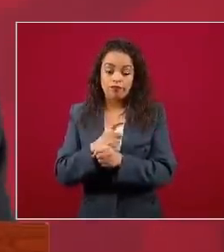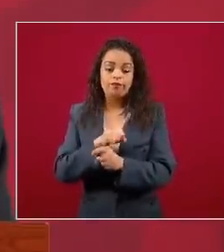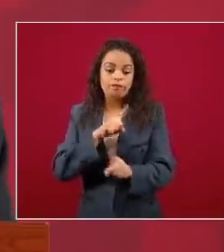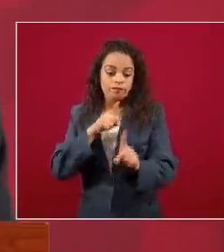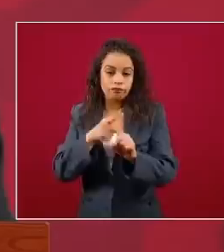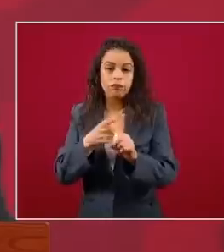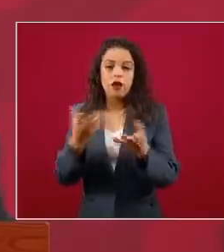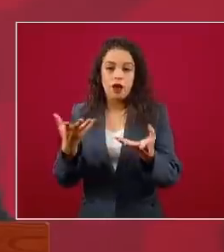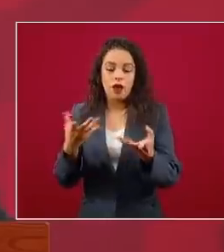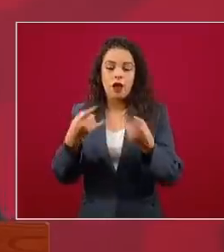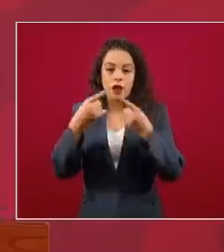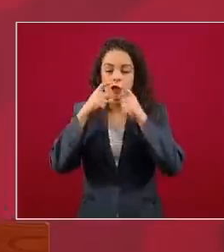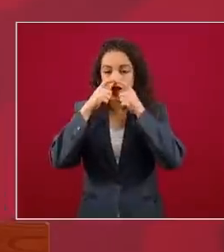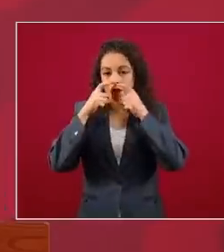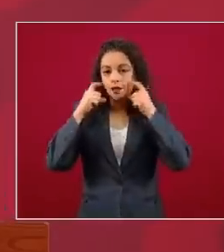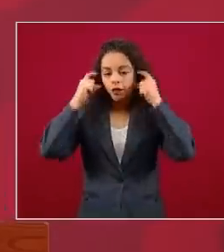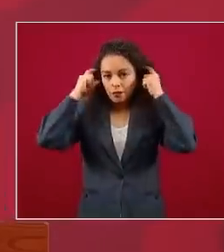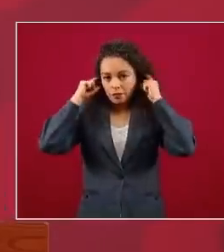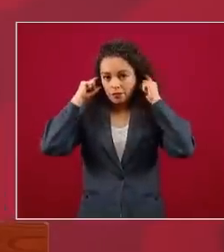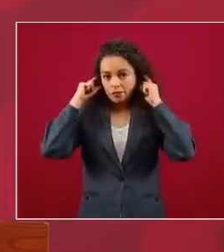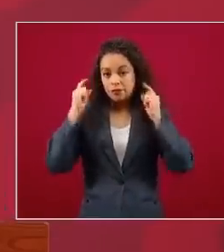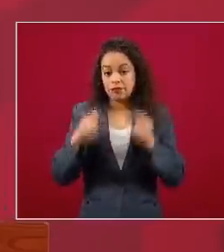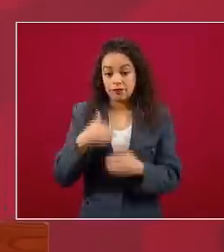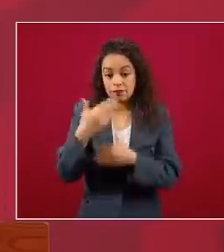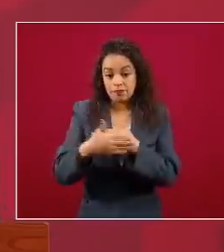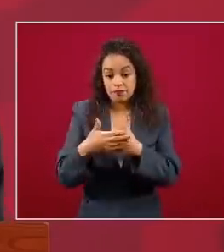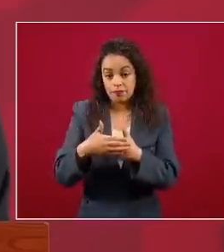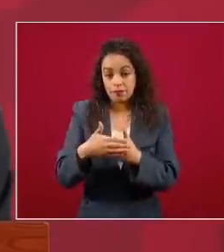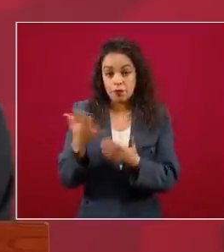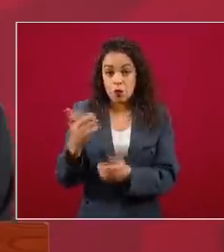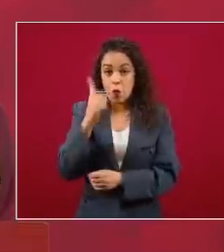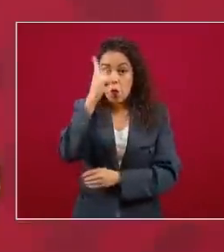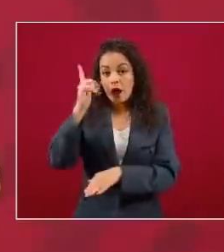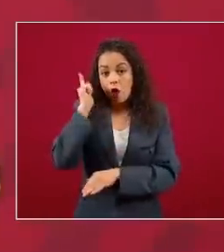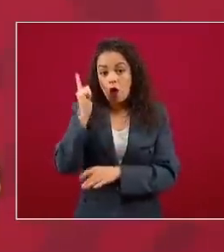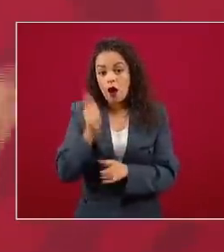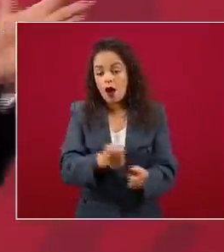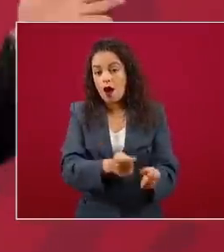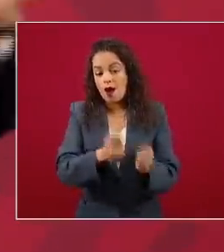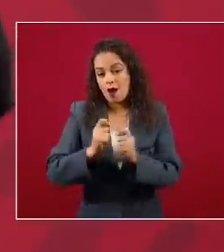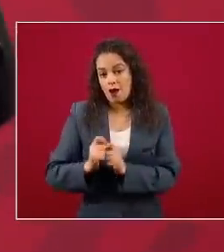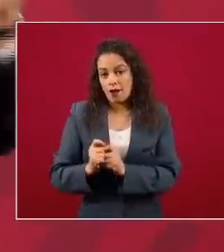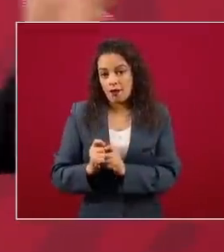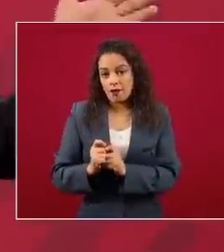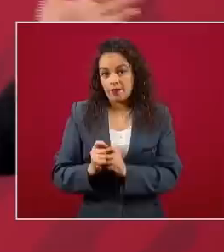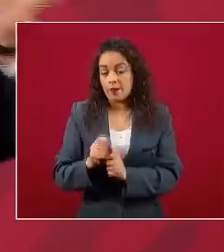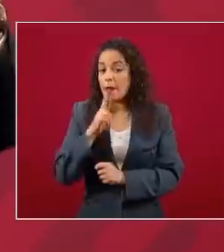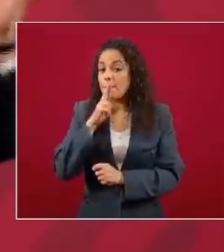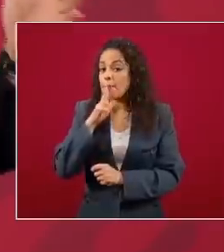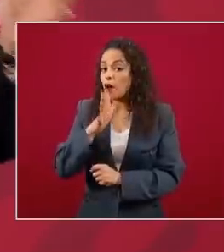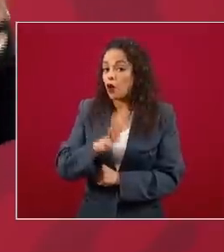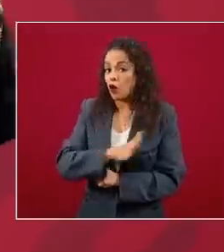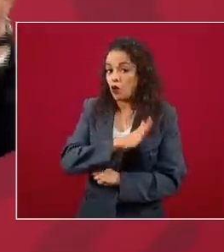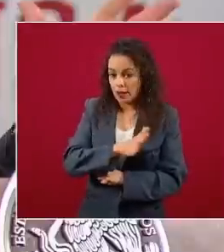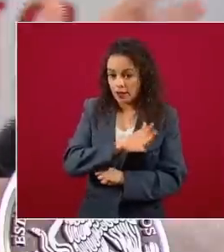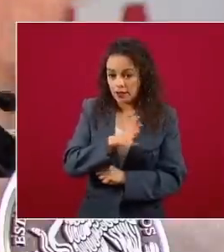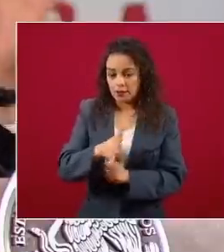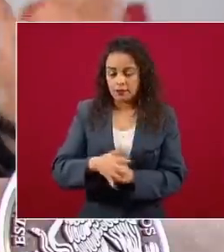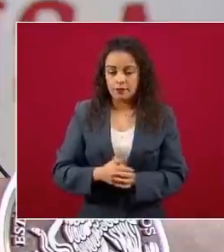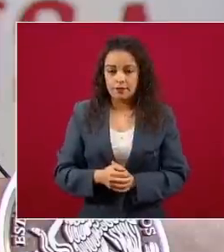conseguir 1 millón de mascarillas más de buena calidad. Ya se tienen, no tenemos